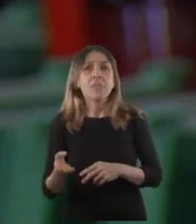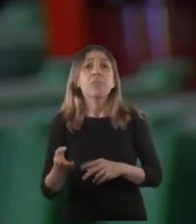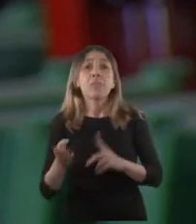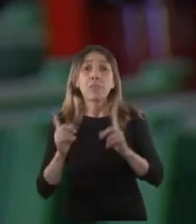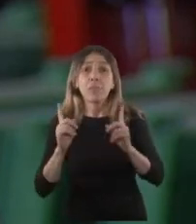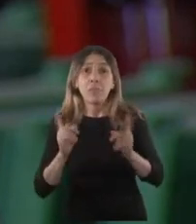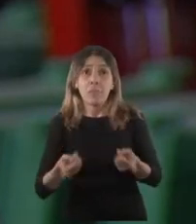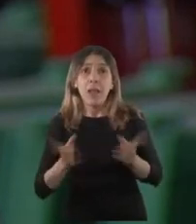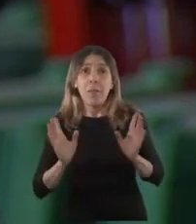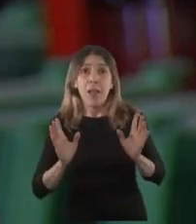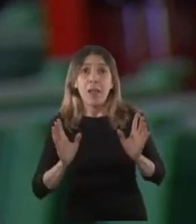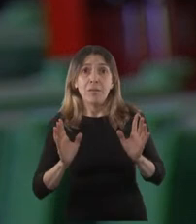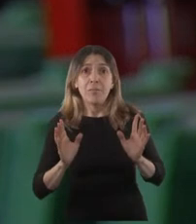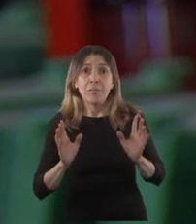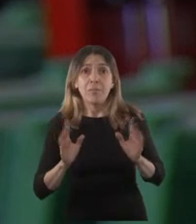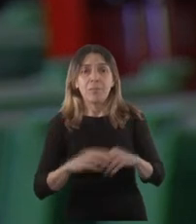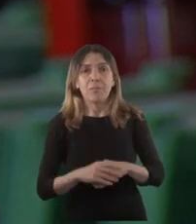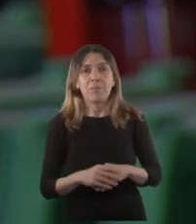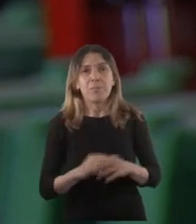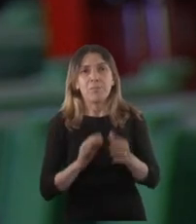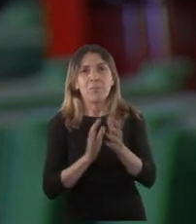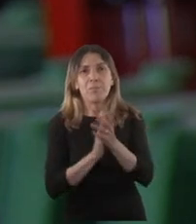todo